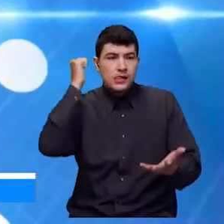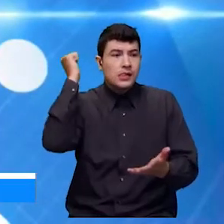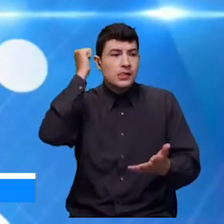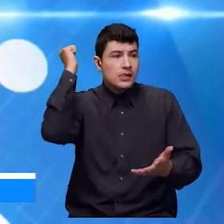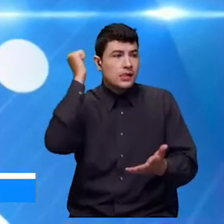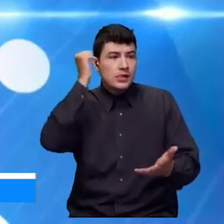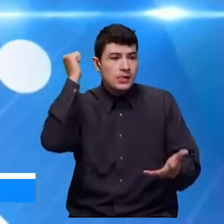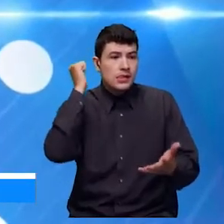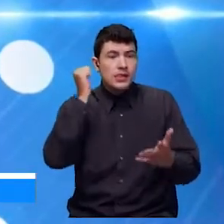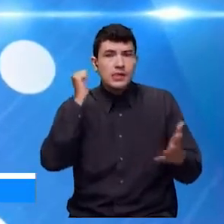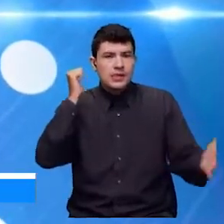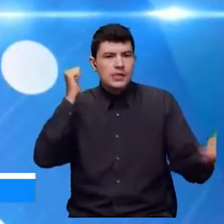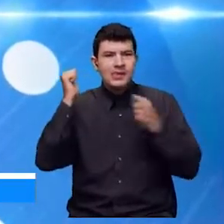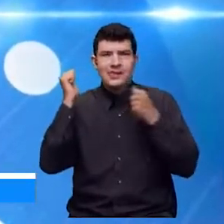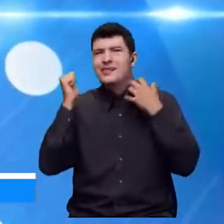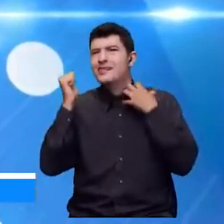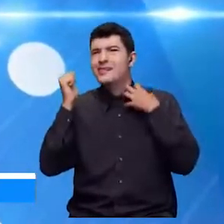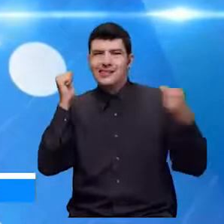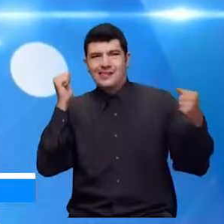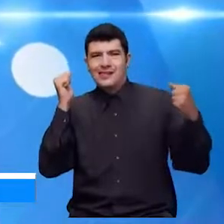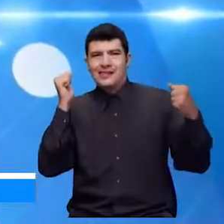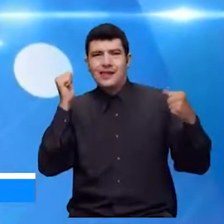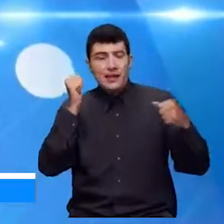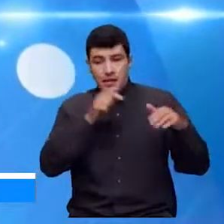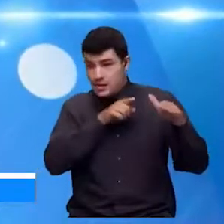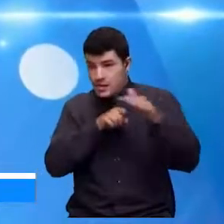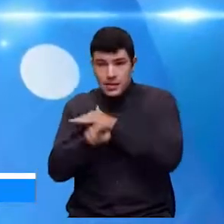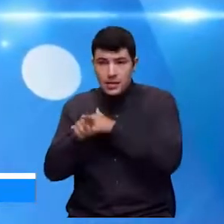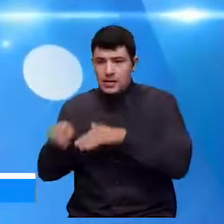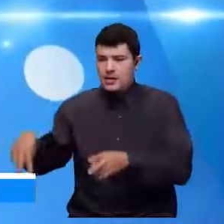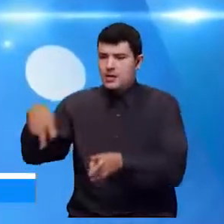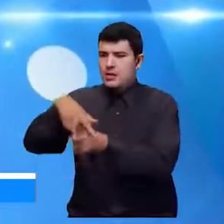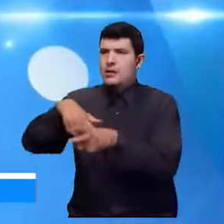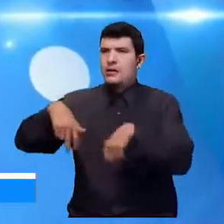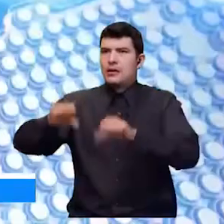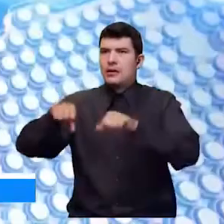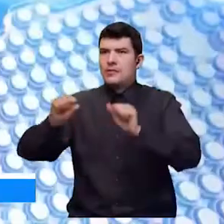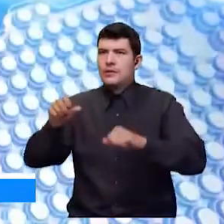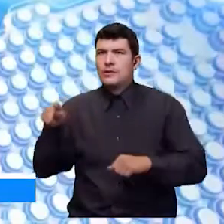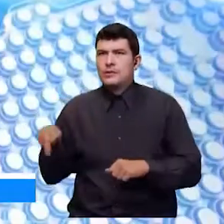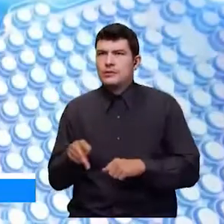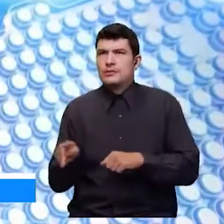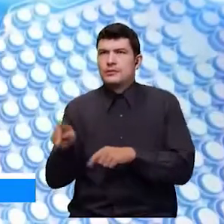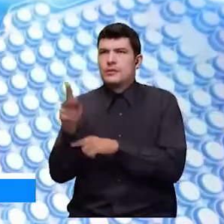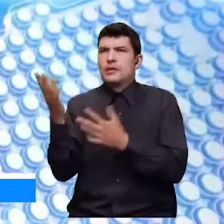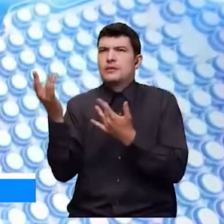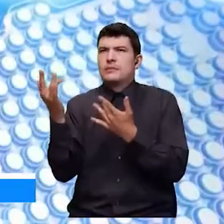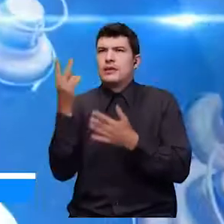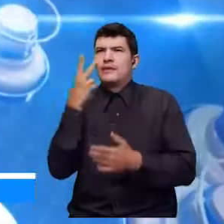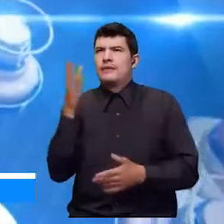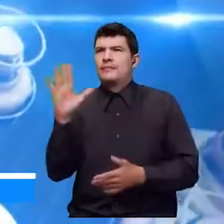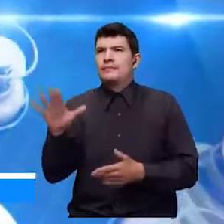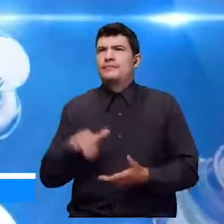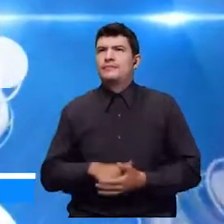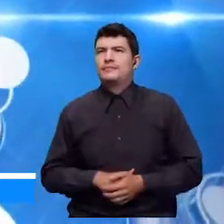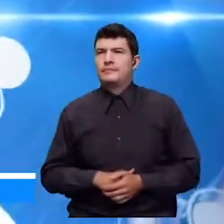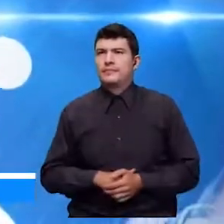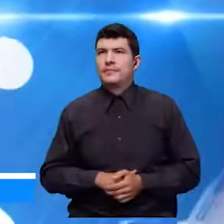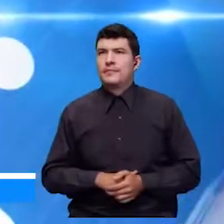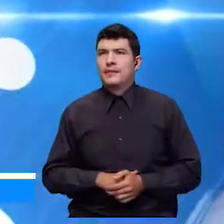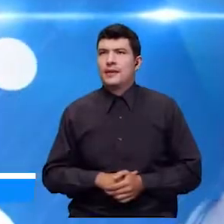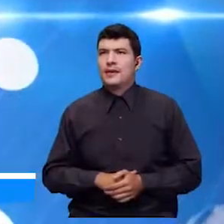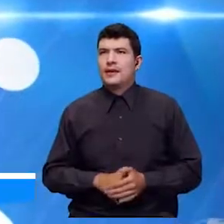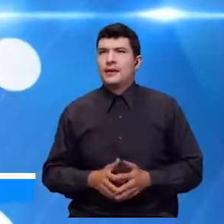cortopunzante, procede a quitar un objeto de valor y emprende la huida subiéndose a una motocicleta que lo esperaba al otro lado de la vía.